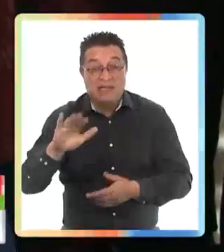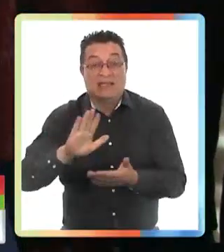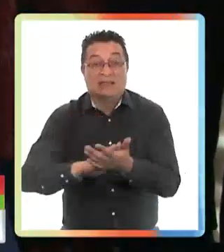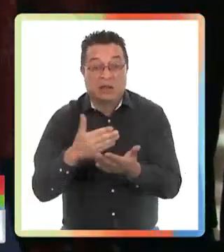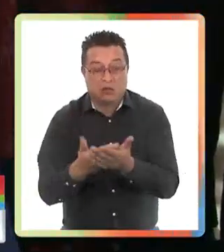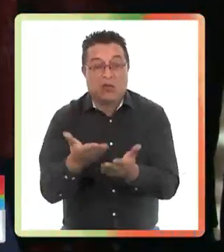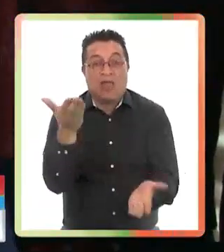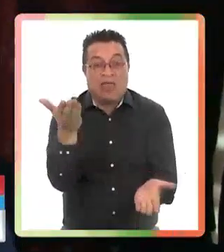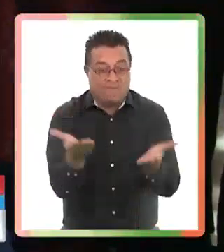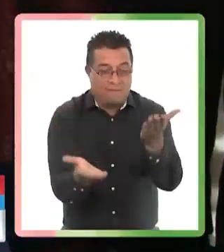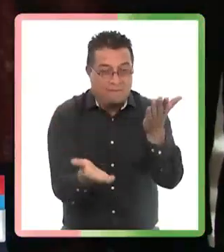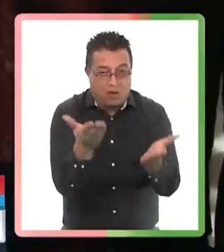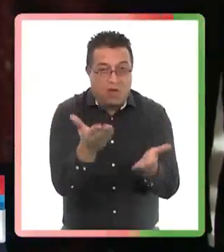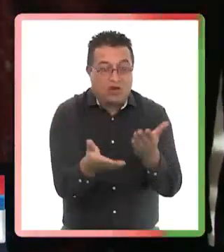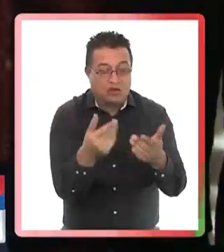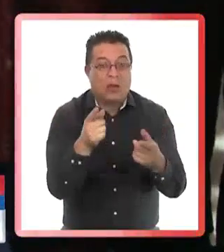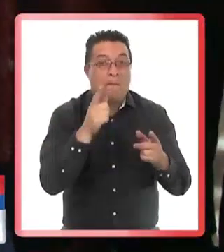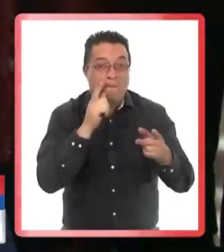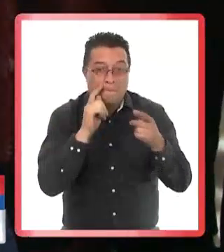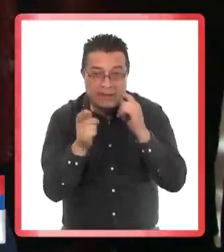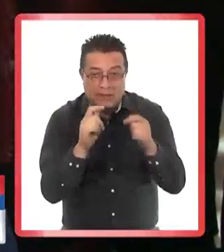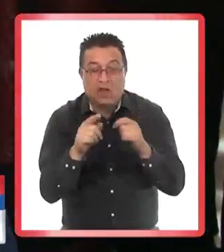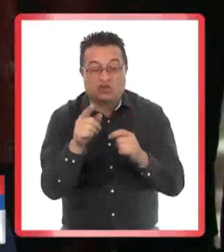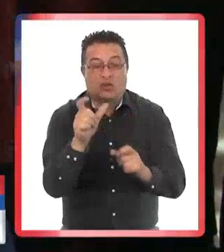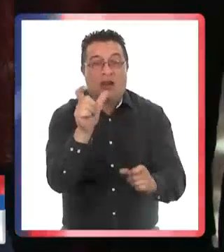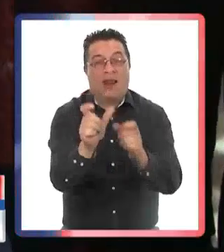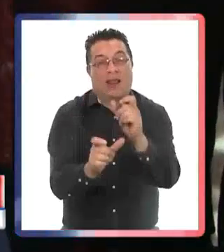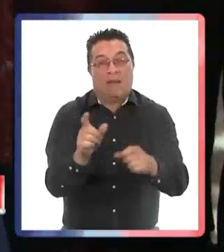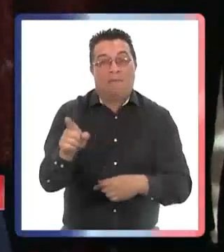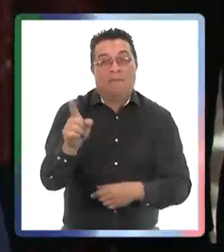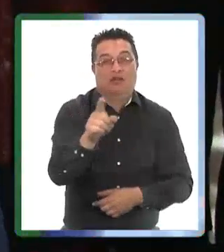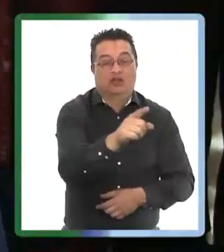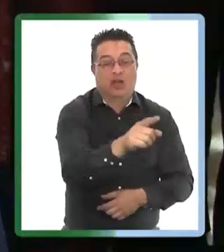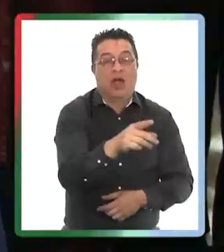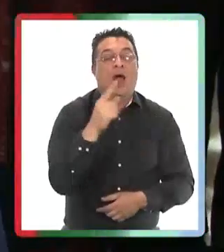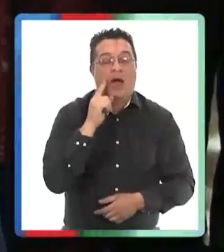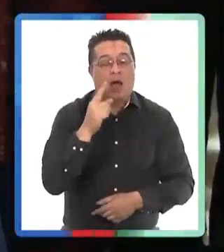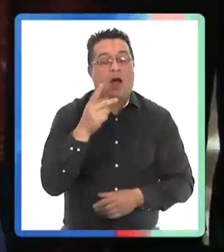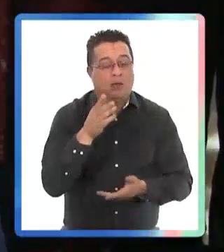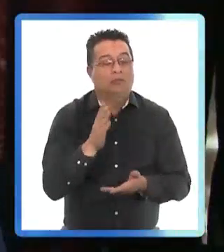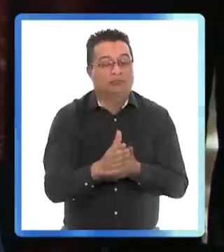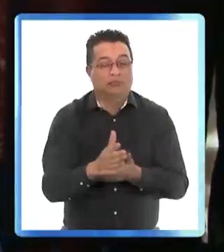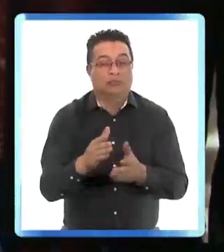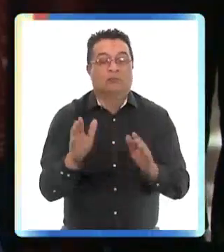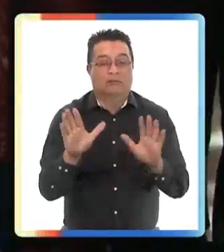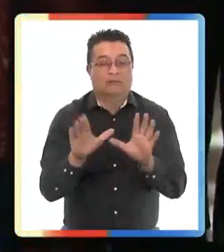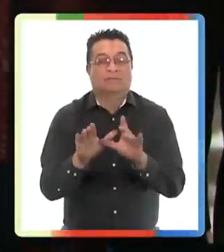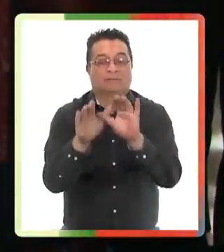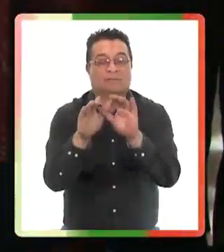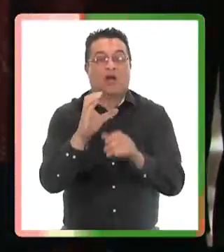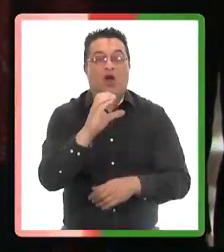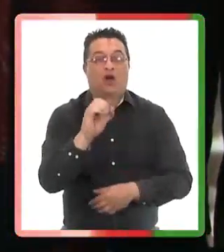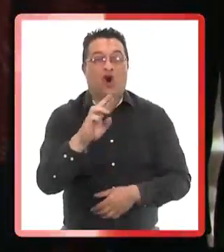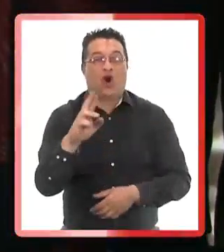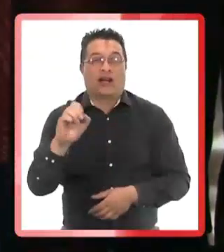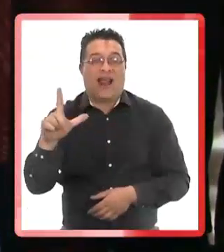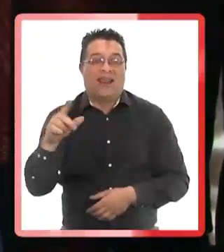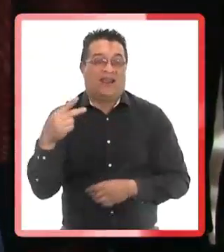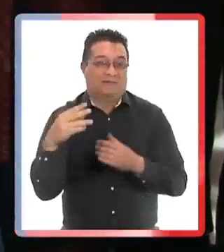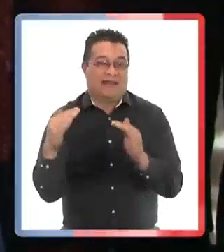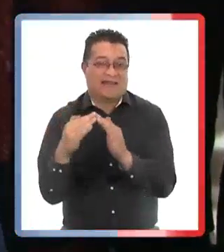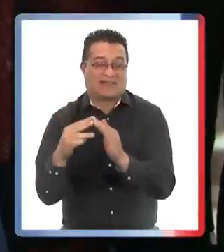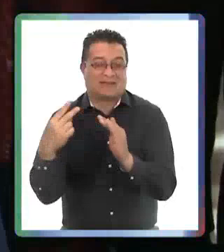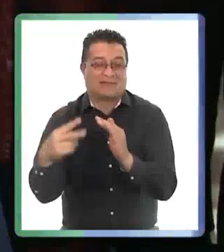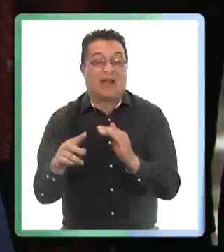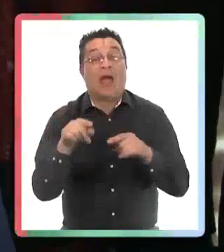la Seremi de Salud lo que hace es evaluación del riesgo en que se encuentran las personas y que se han expuesto a las aves de corral.